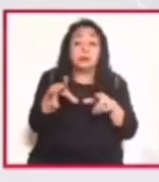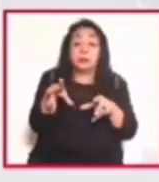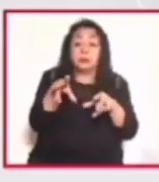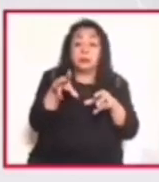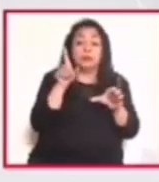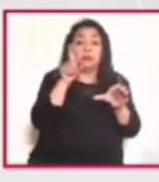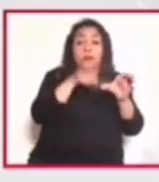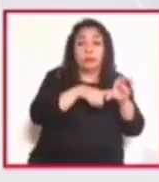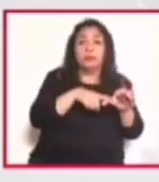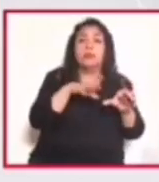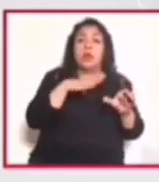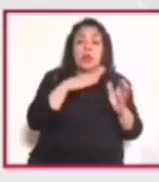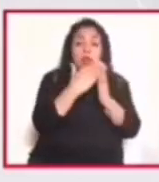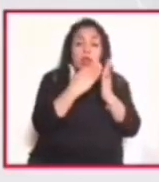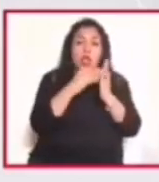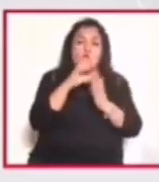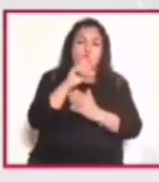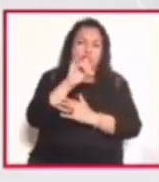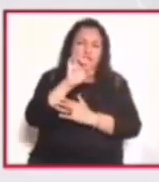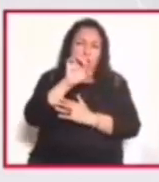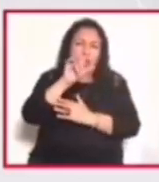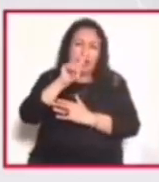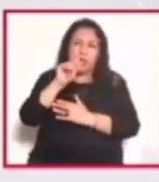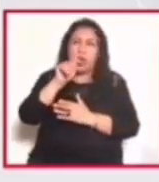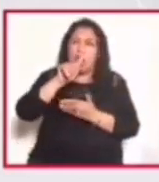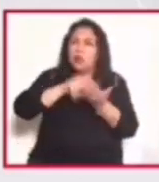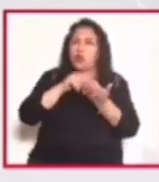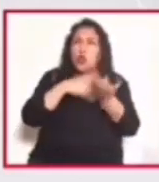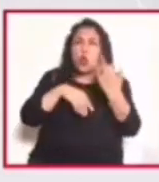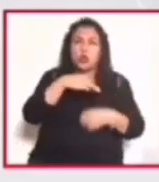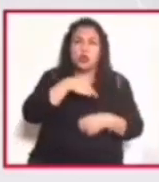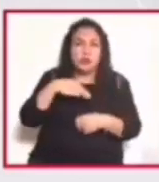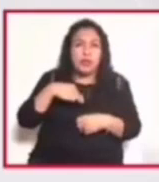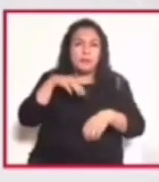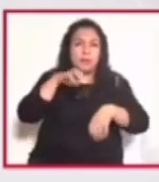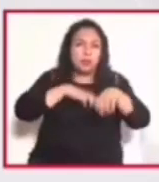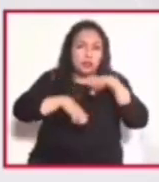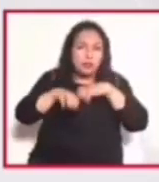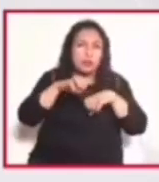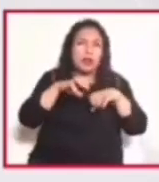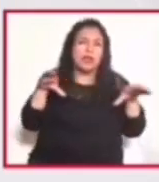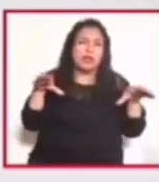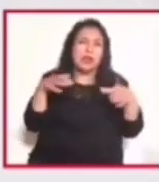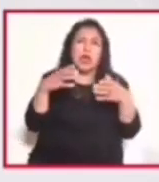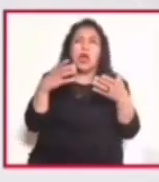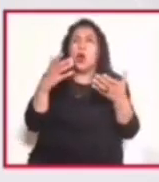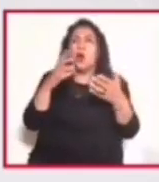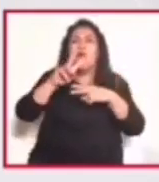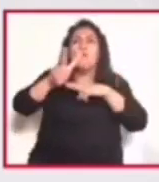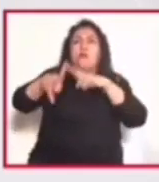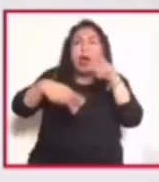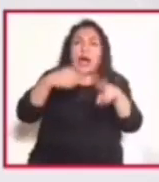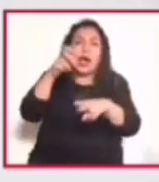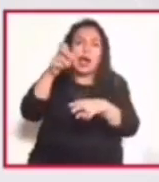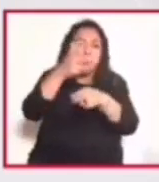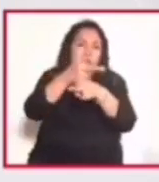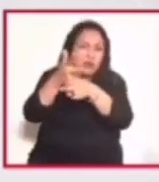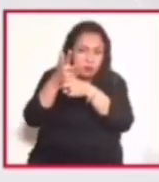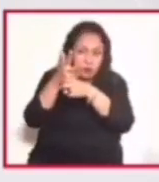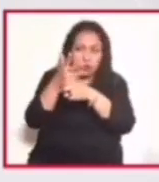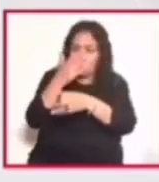un código de ética que suscriba a todos los miembros de esa empresa y todos los crews que vayan a una filmación, ¿no? Por ejemplo, se